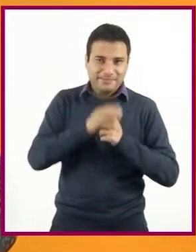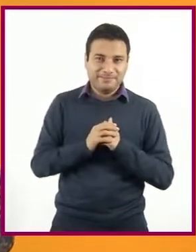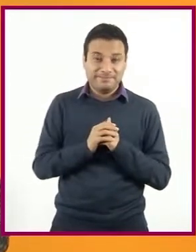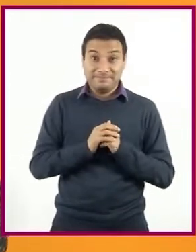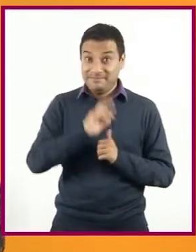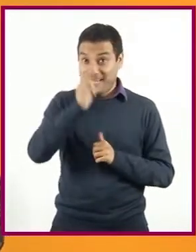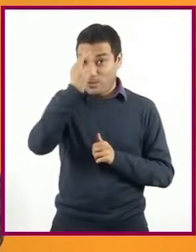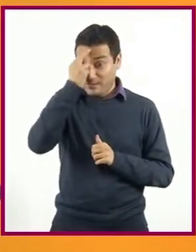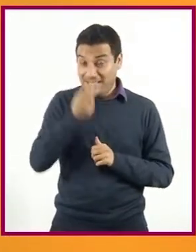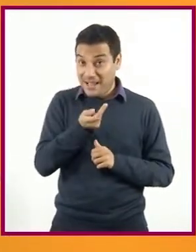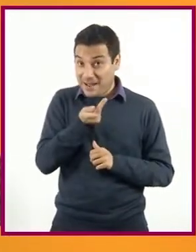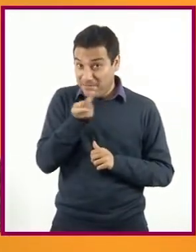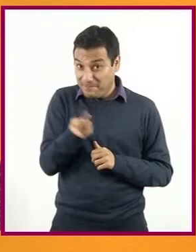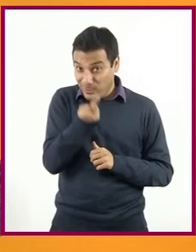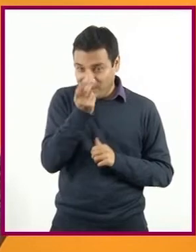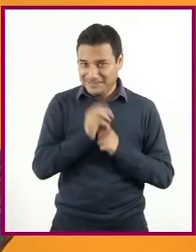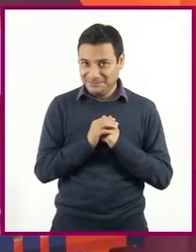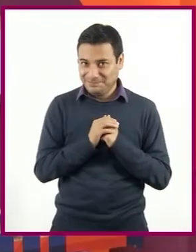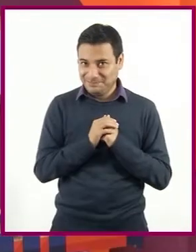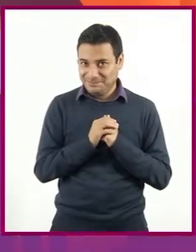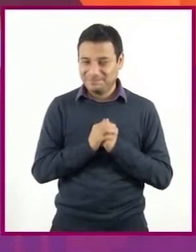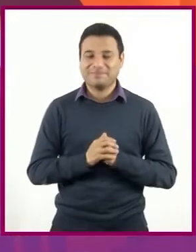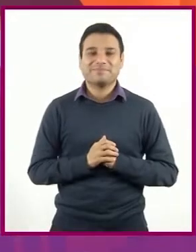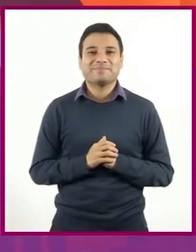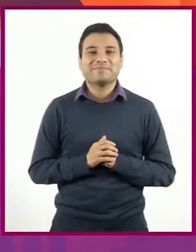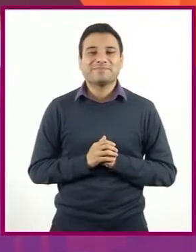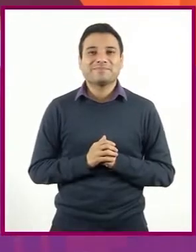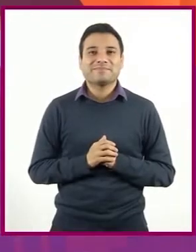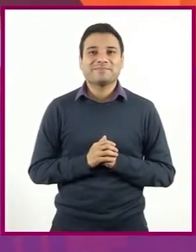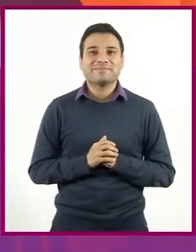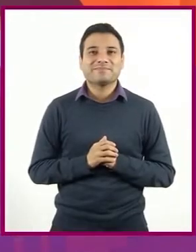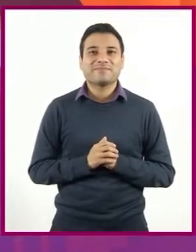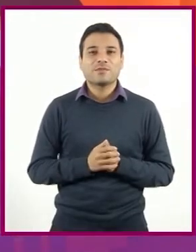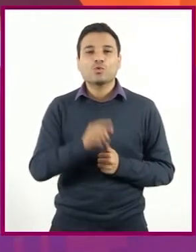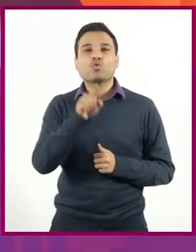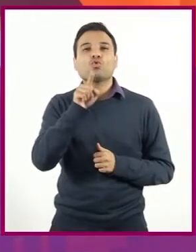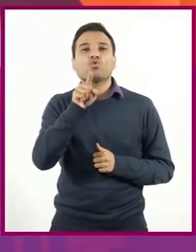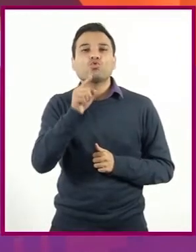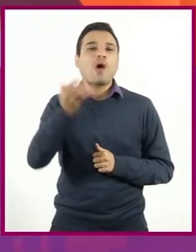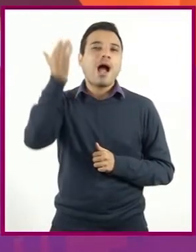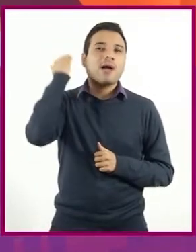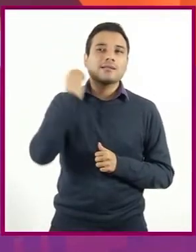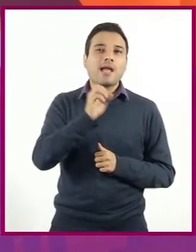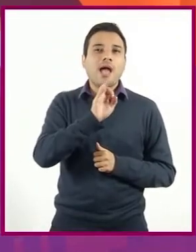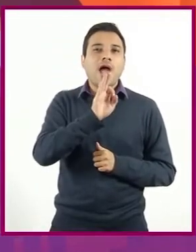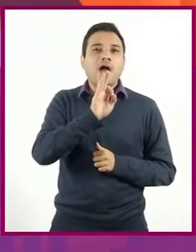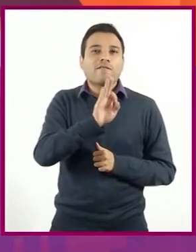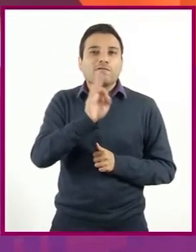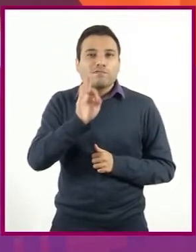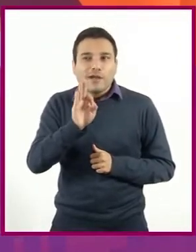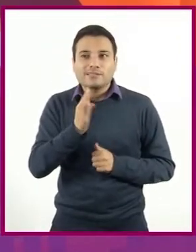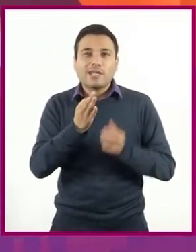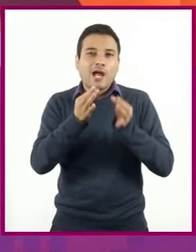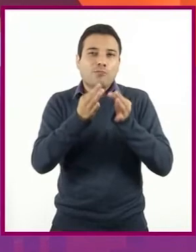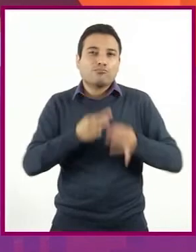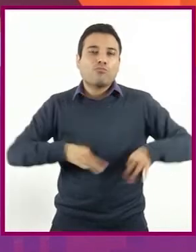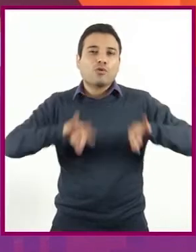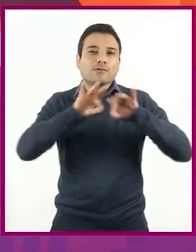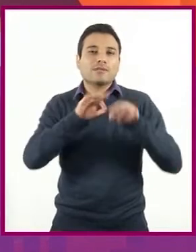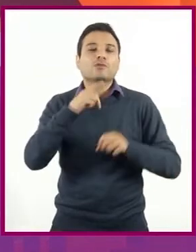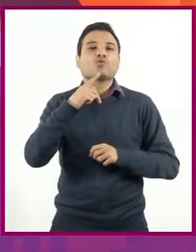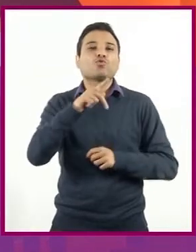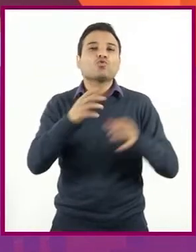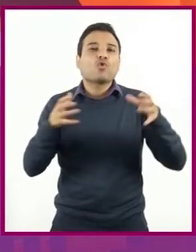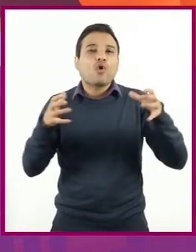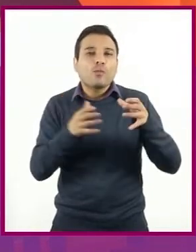preguntas detonadoras para desarrollar la actividad. ¿Qué acontecimiento histórico conoces de tu comunidad y cómo lo representarías en